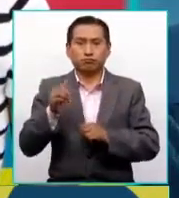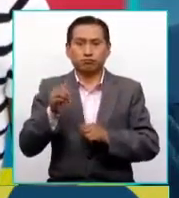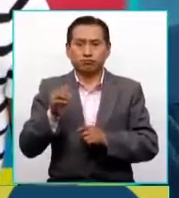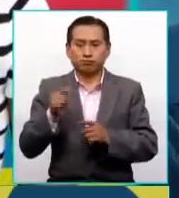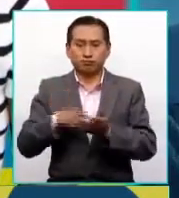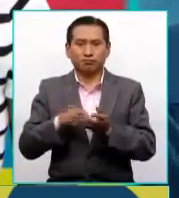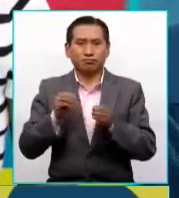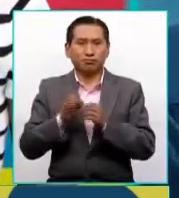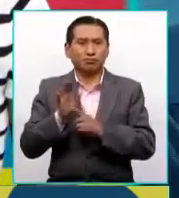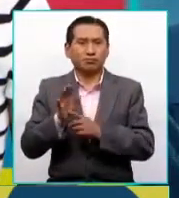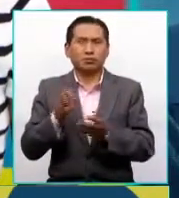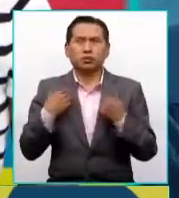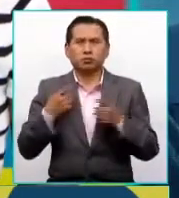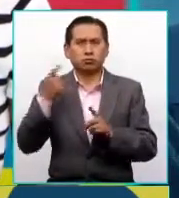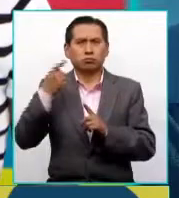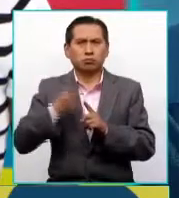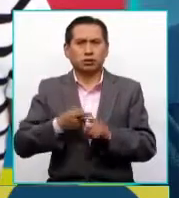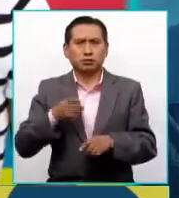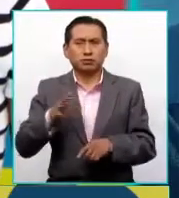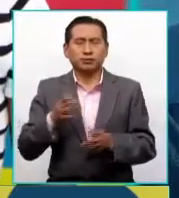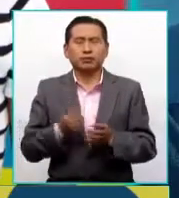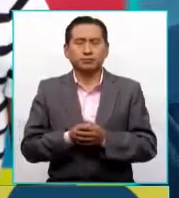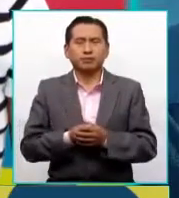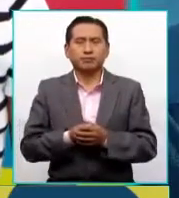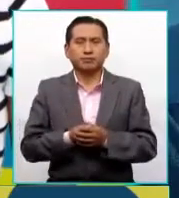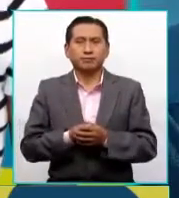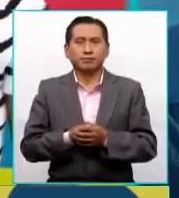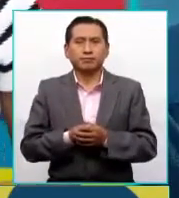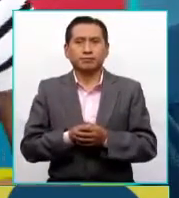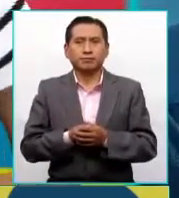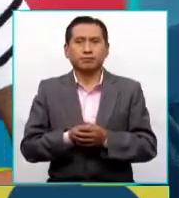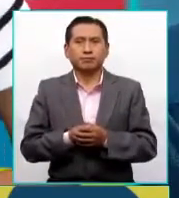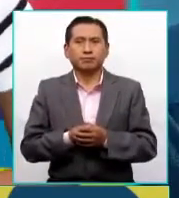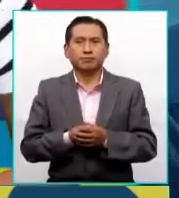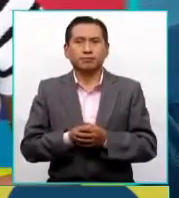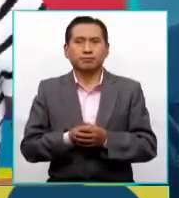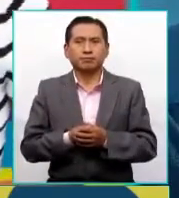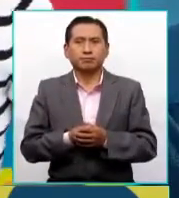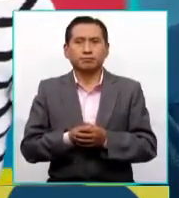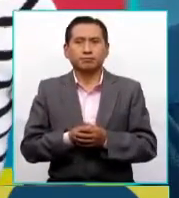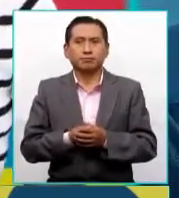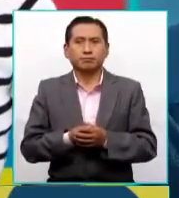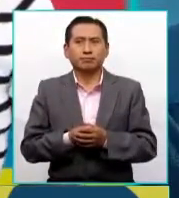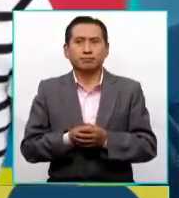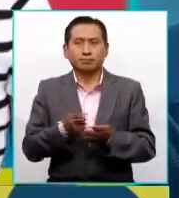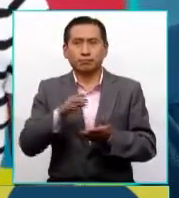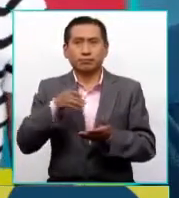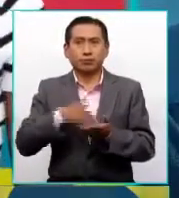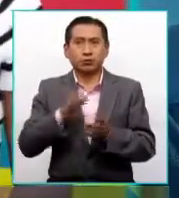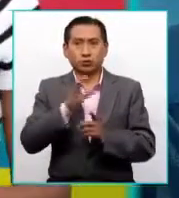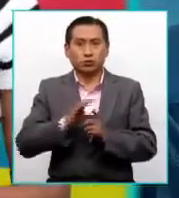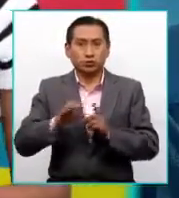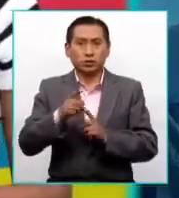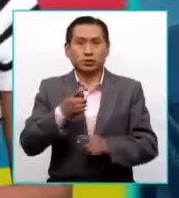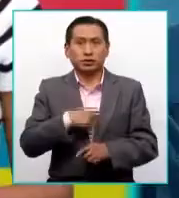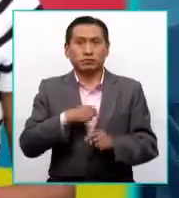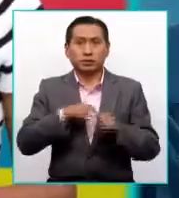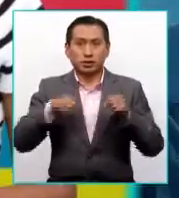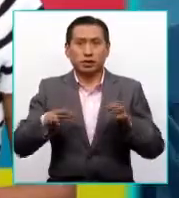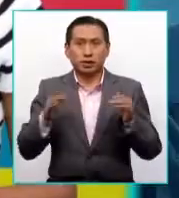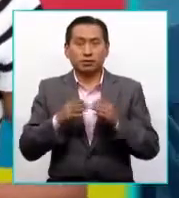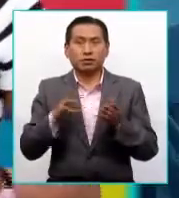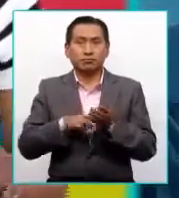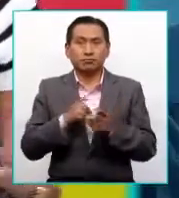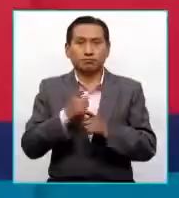expuesta casi un mes. del Centro Cultural de España acá en La Paz y por